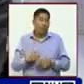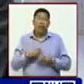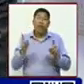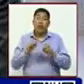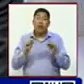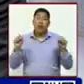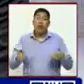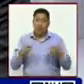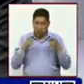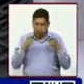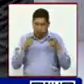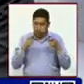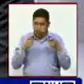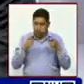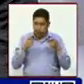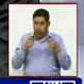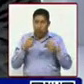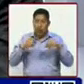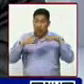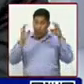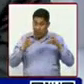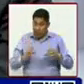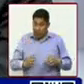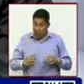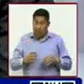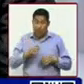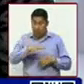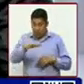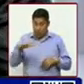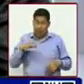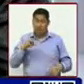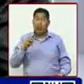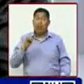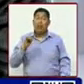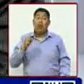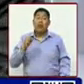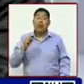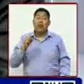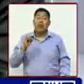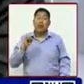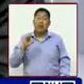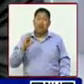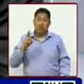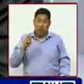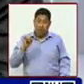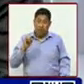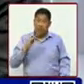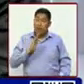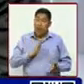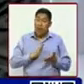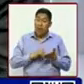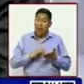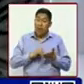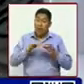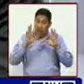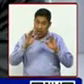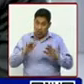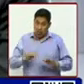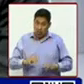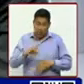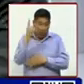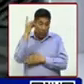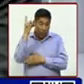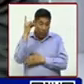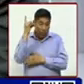tanto, el sistema de vigilia del clima en la represa de Misikuni predice que la falta de lluvias en el país, la escasez de